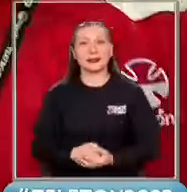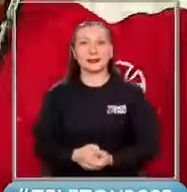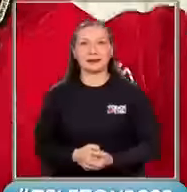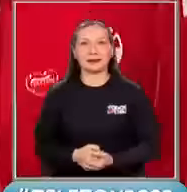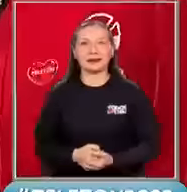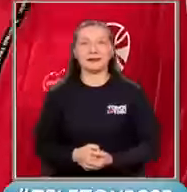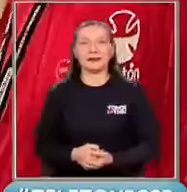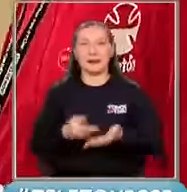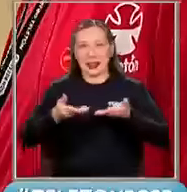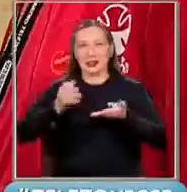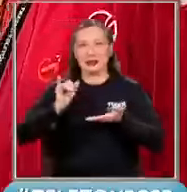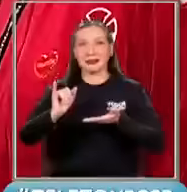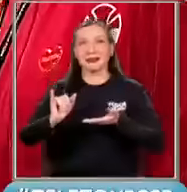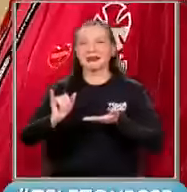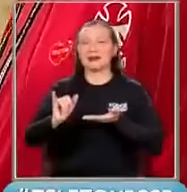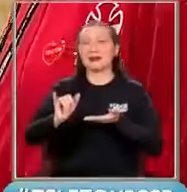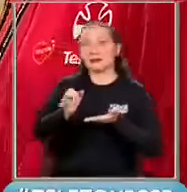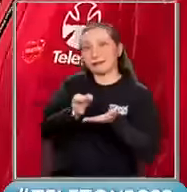Ahora sí. Ya.